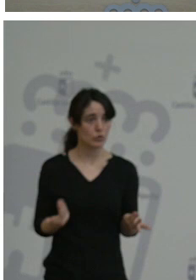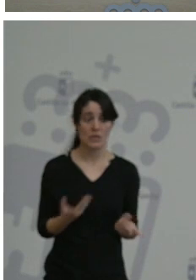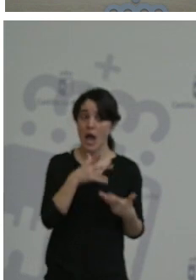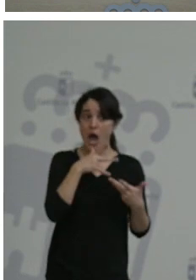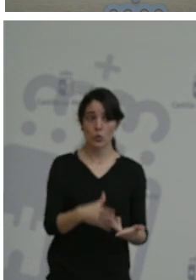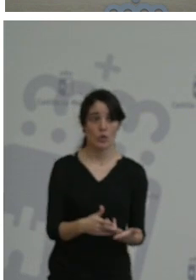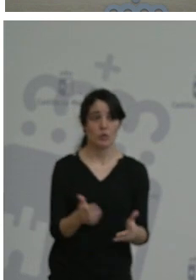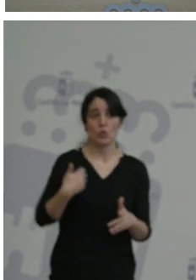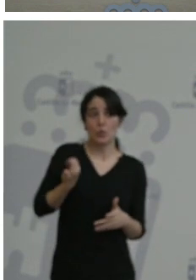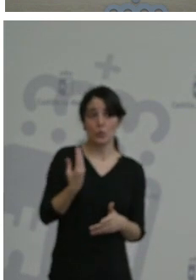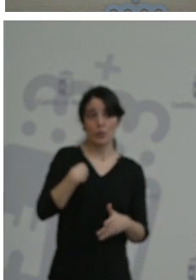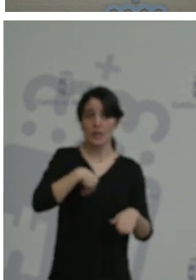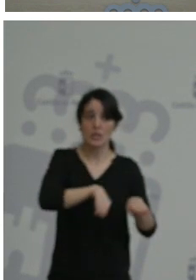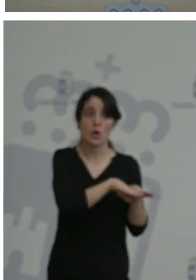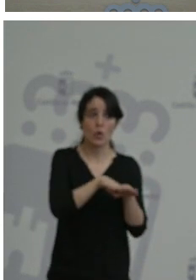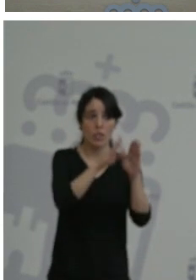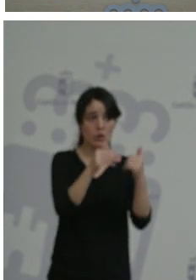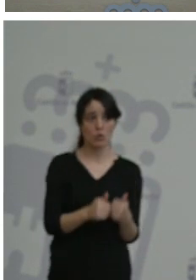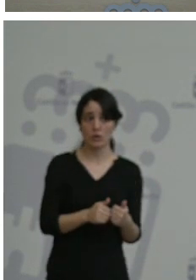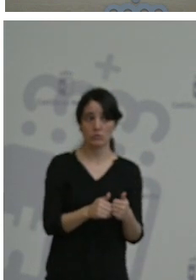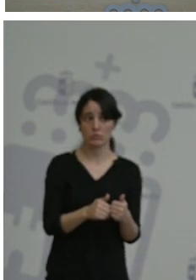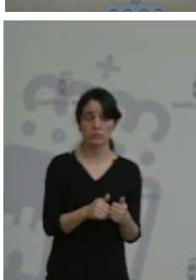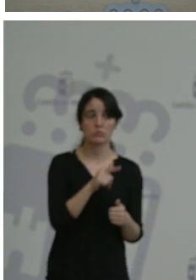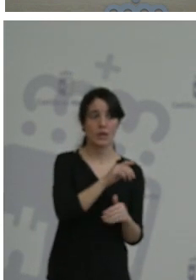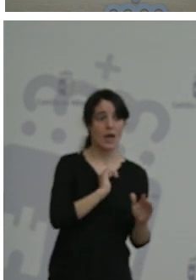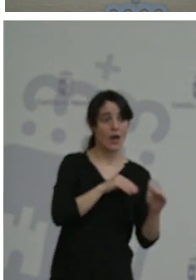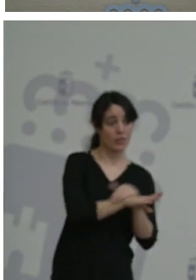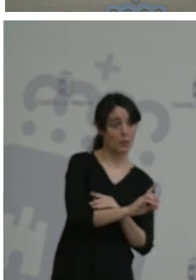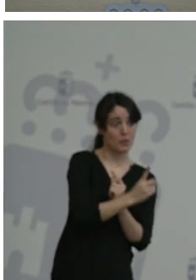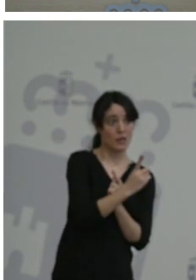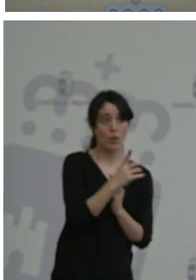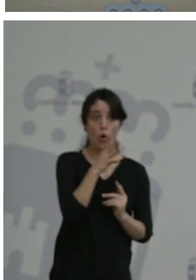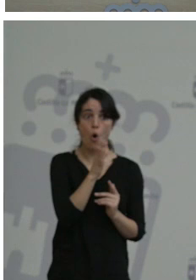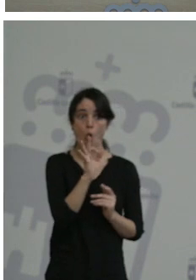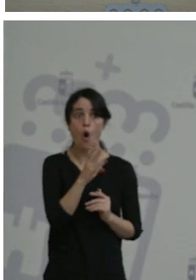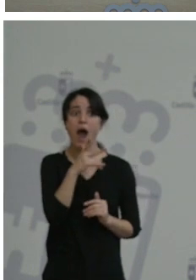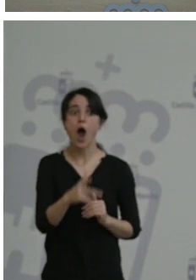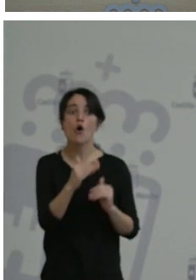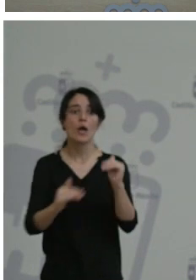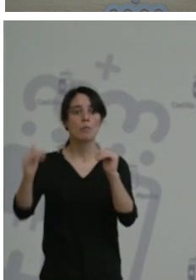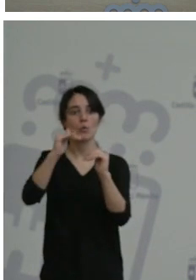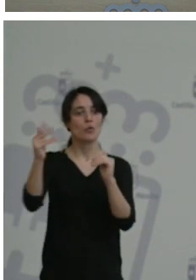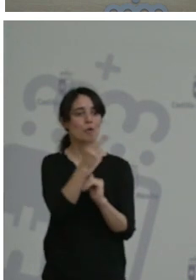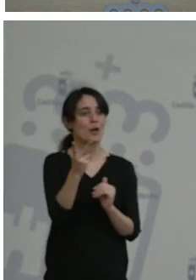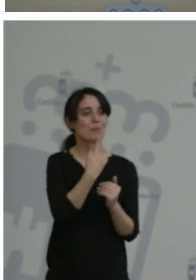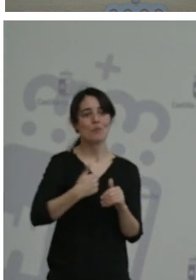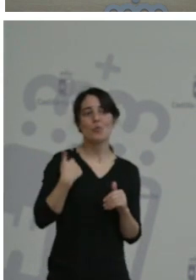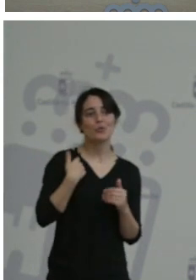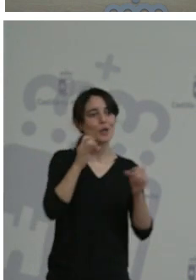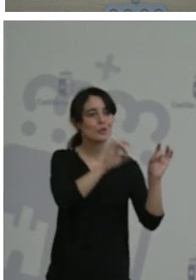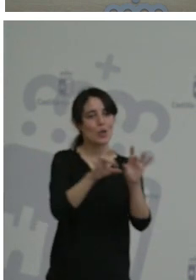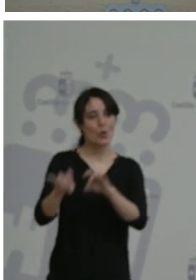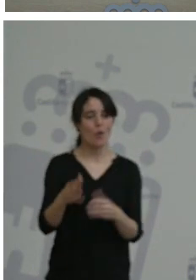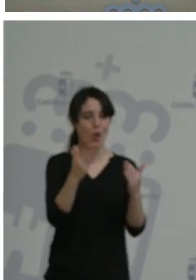oportunidades que cuando tuvieron a la hora de acceder por primera vez. Los procesos de promoción interna es